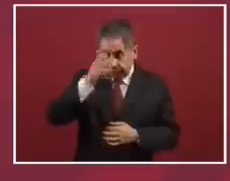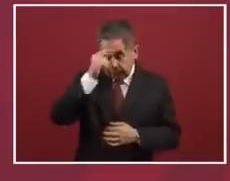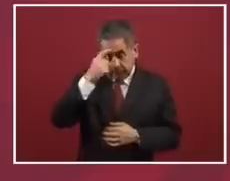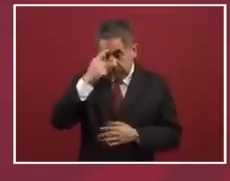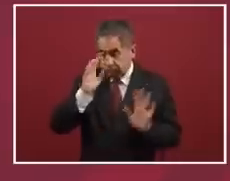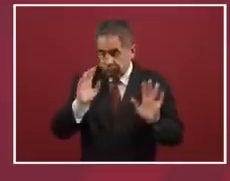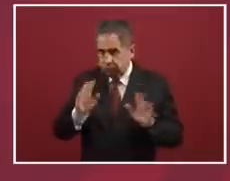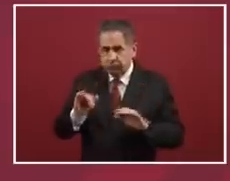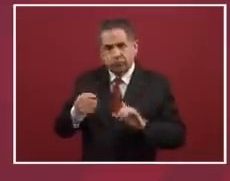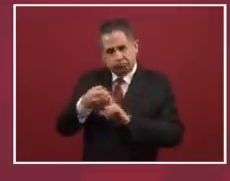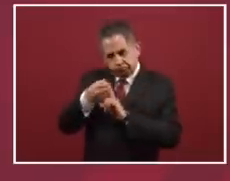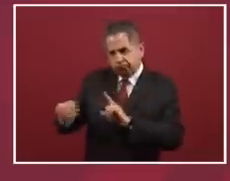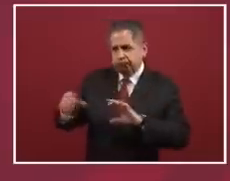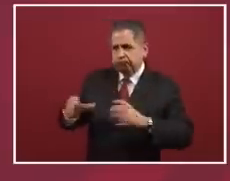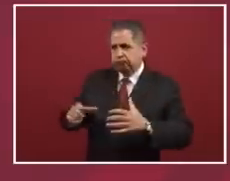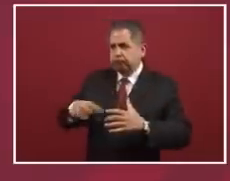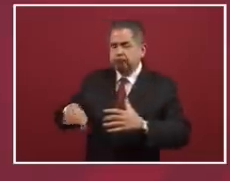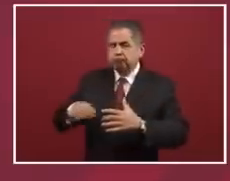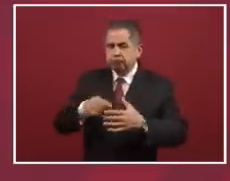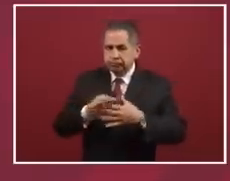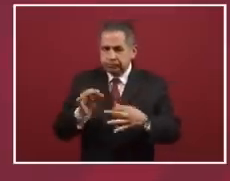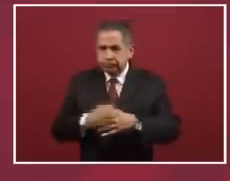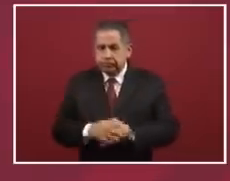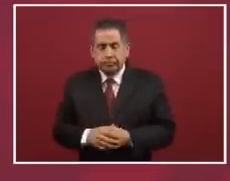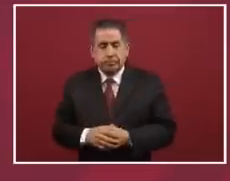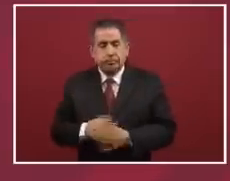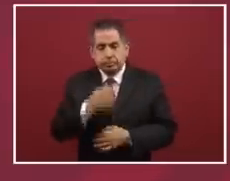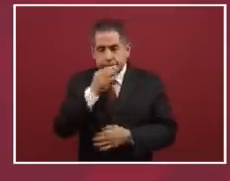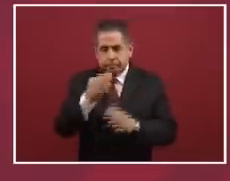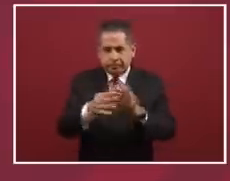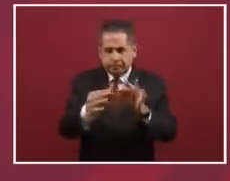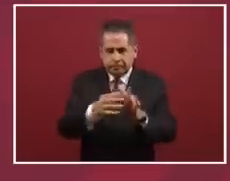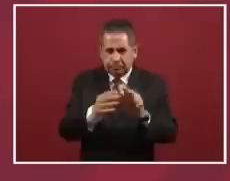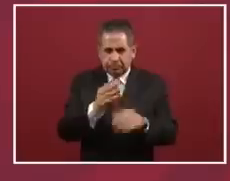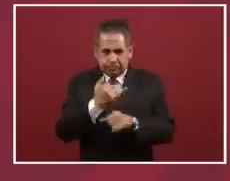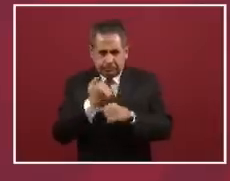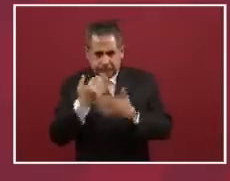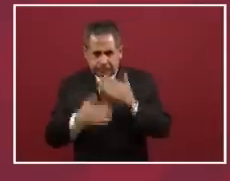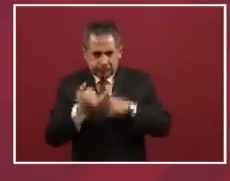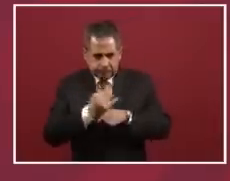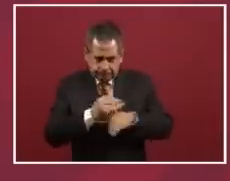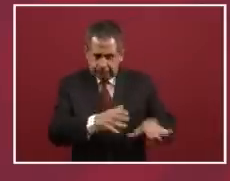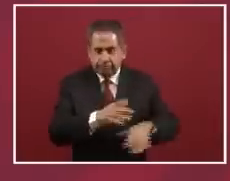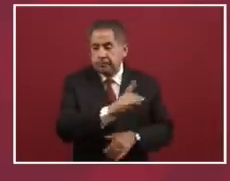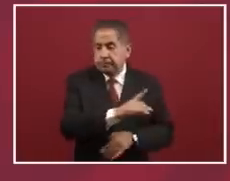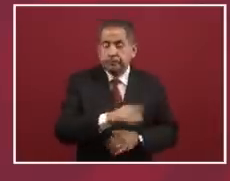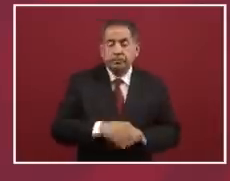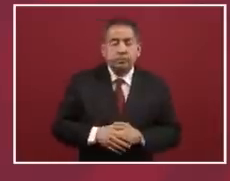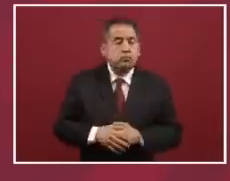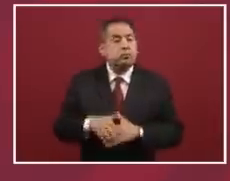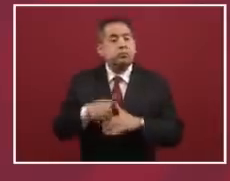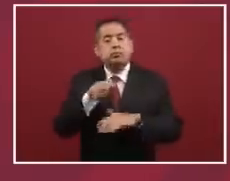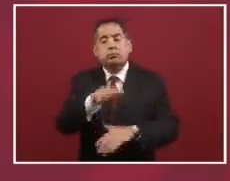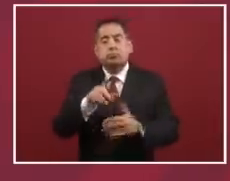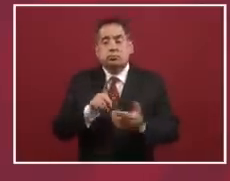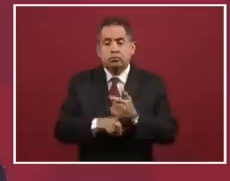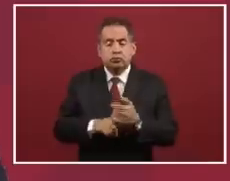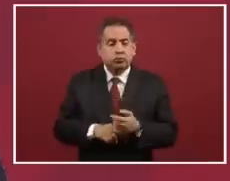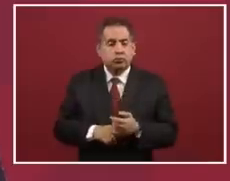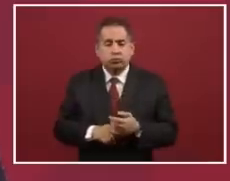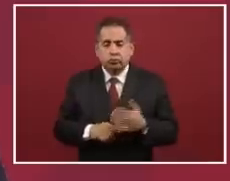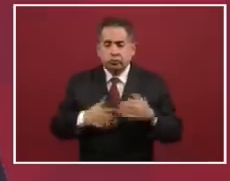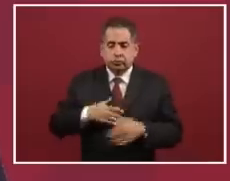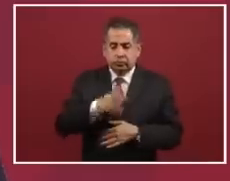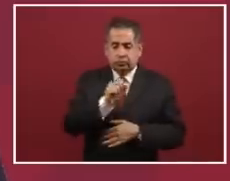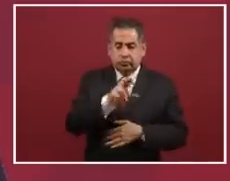sea. Entonces, voy a informarle, porque creo que hay un problema de falta de información. Respecto a la invasión de facultades, no,